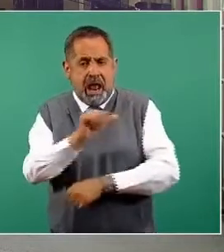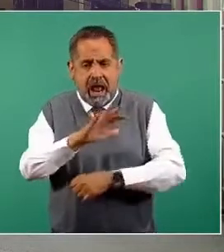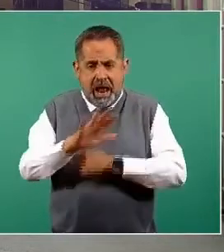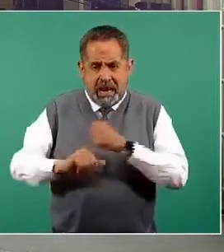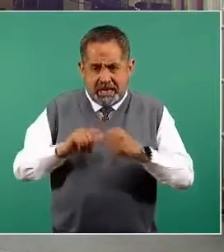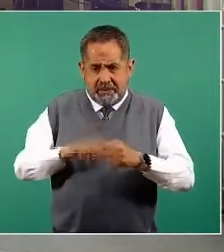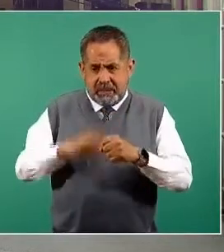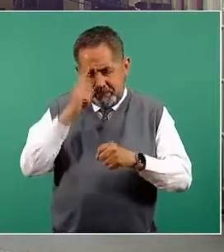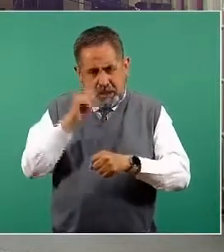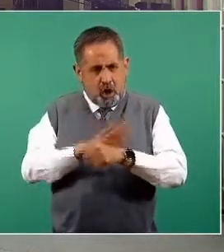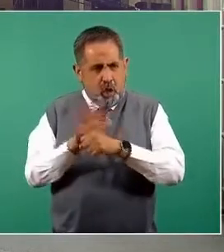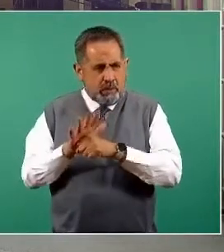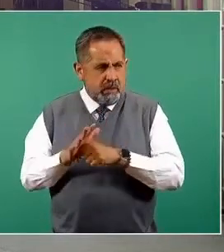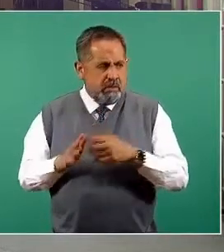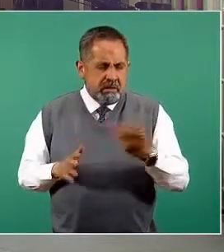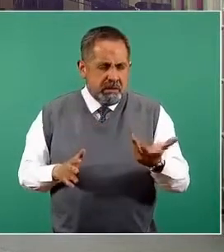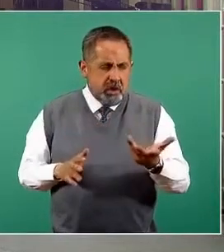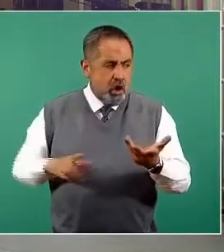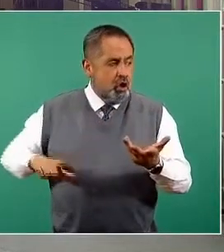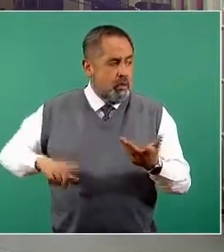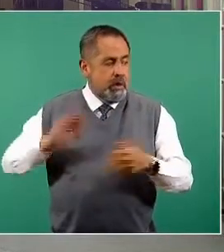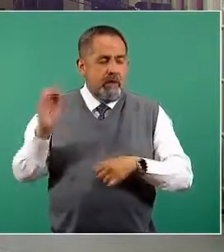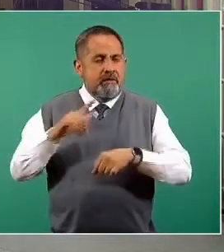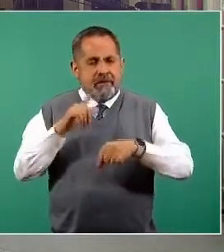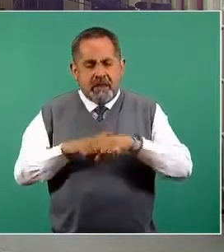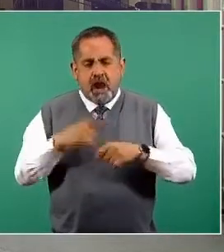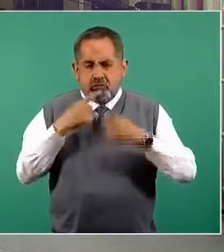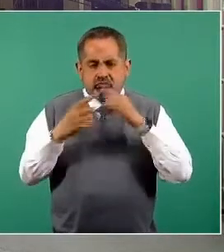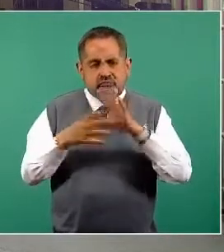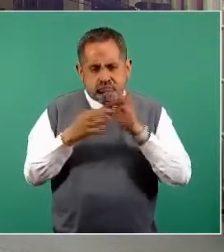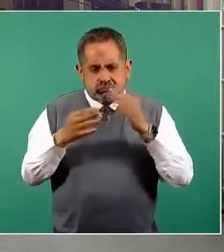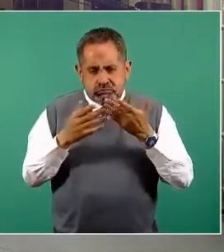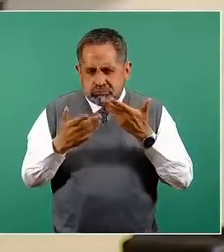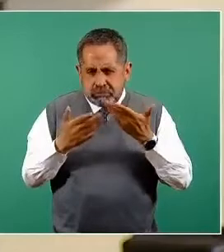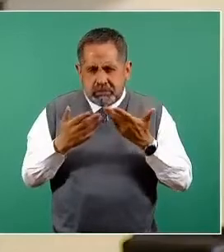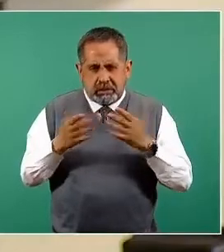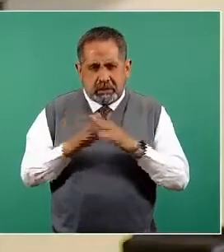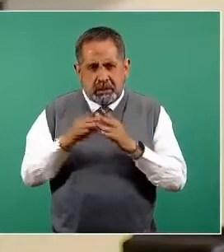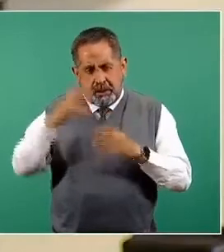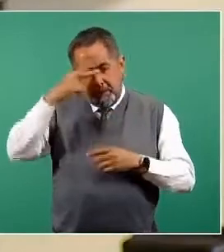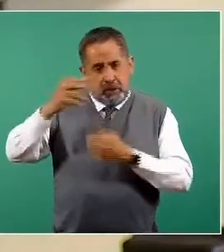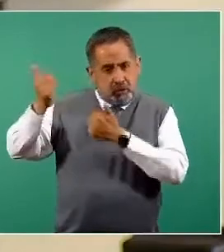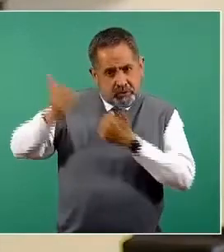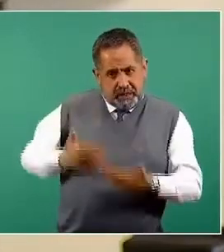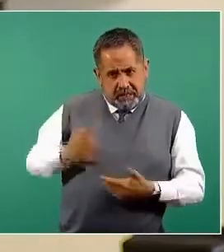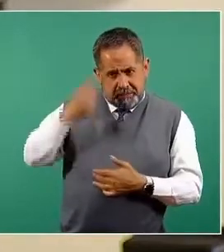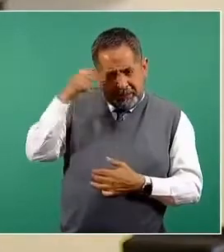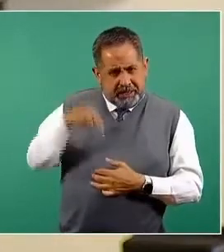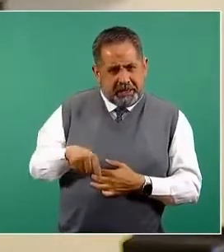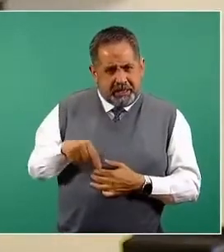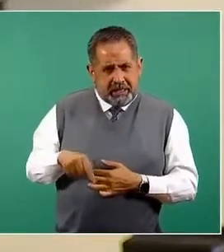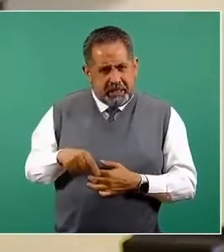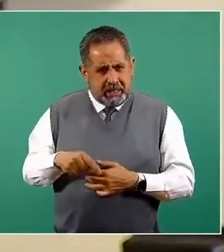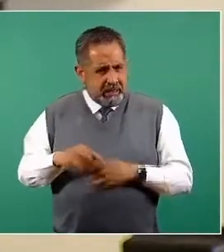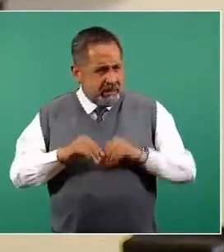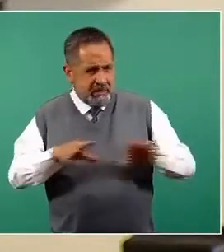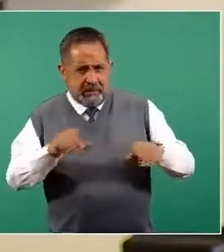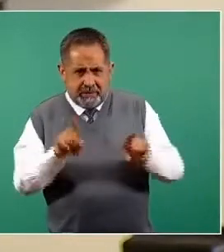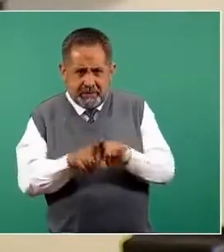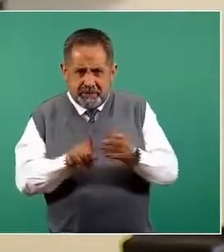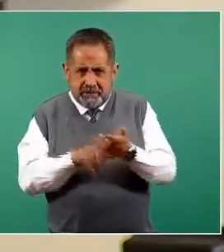para el COVID-19. El gobierno federal está analizando traer esa vacuna a México para poder distribuirla